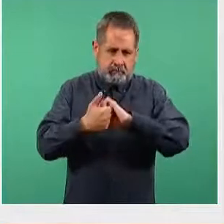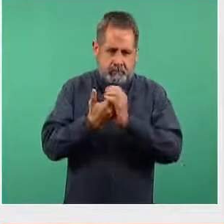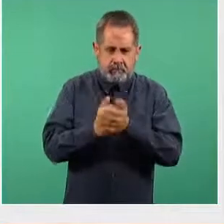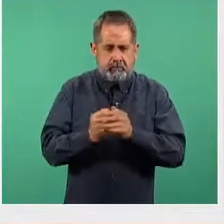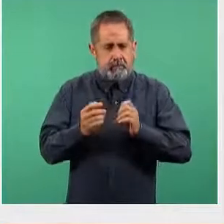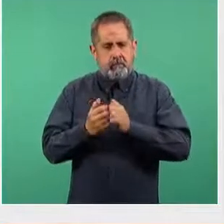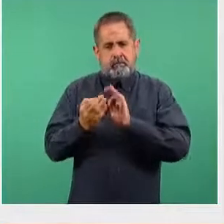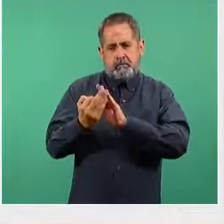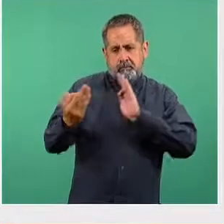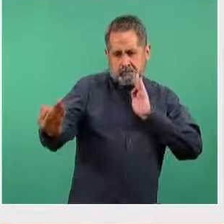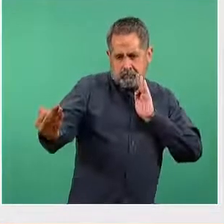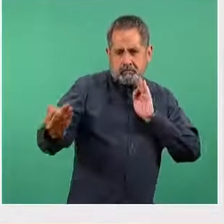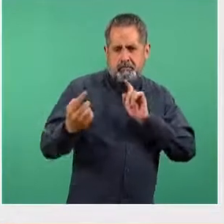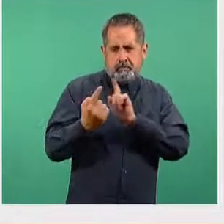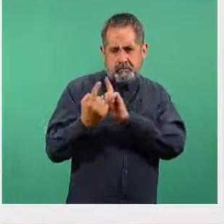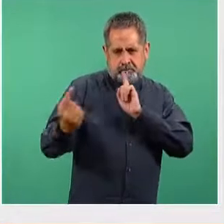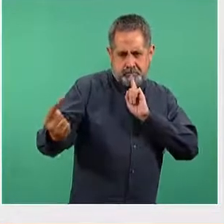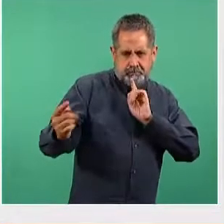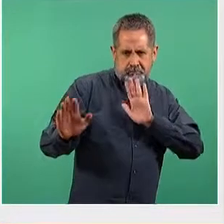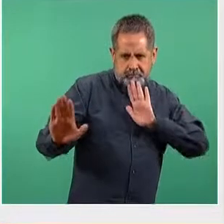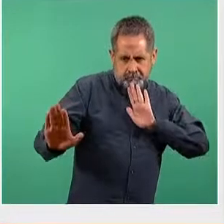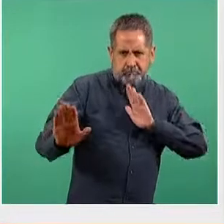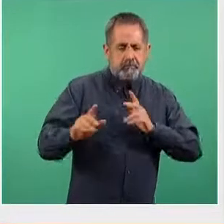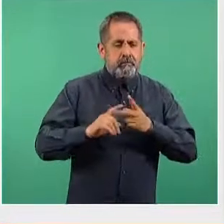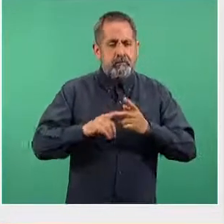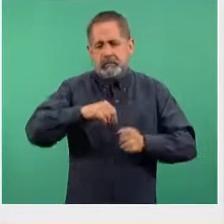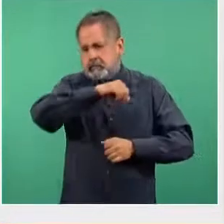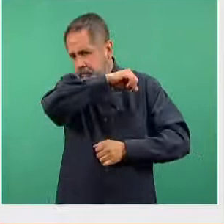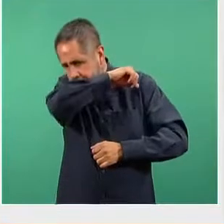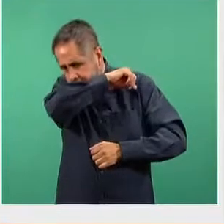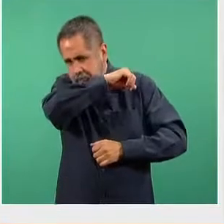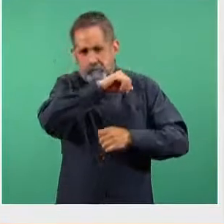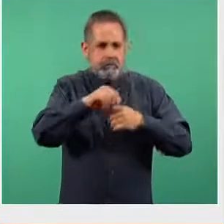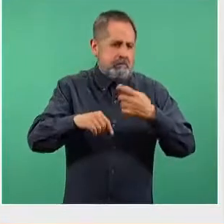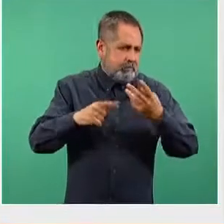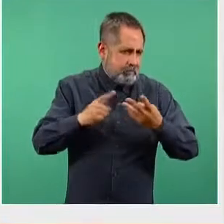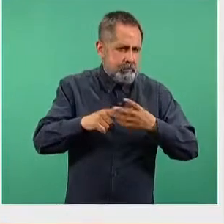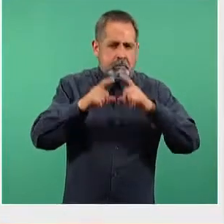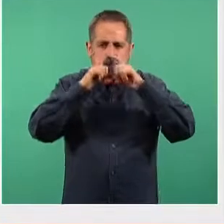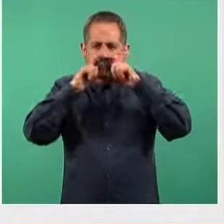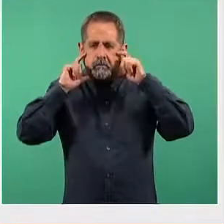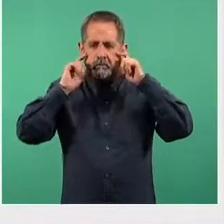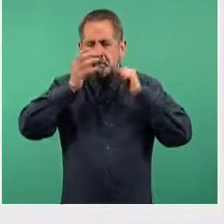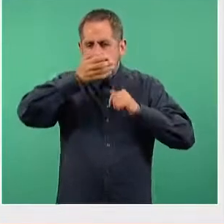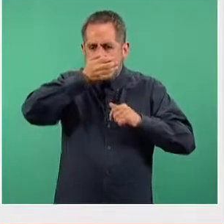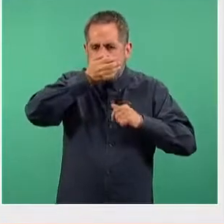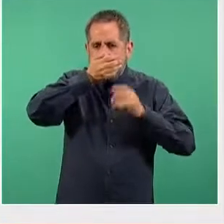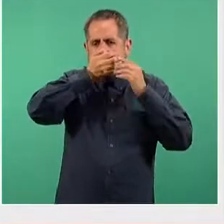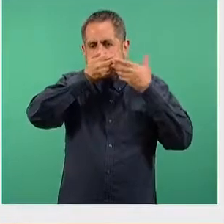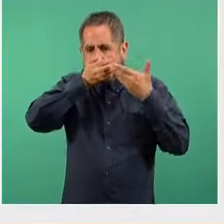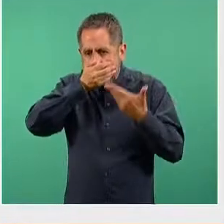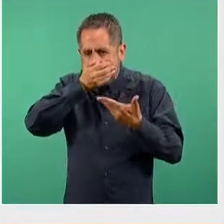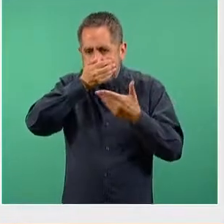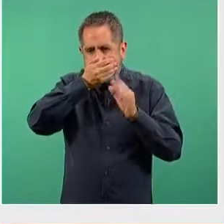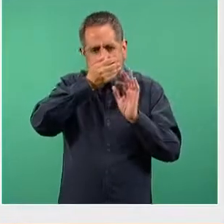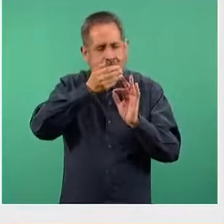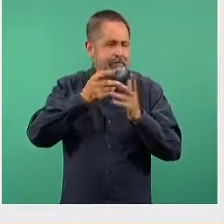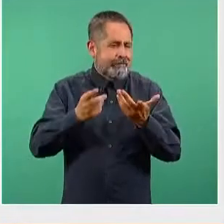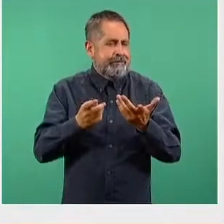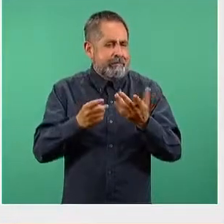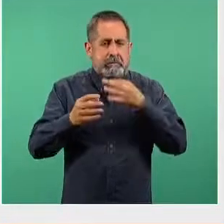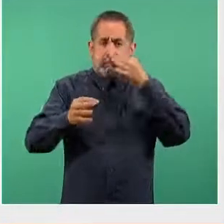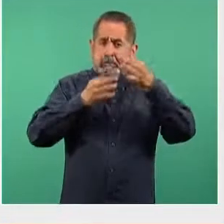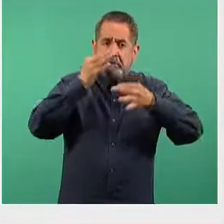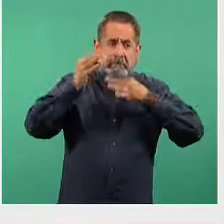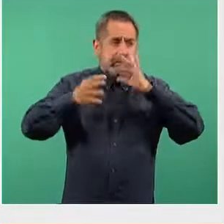sana distancia, el estornudo de etiqueta y el uso adecuado del cubrebocas. Las medidas se difundieron